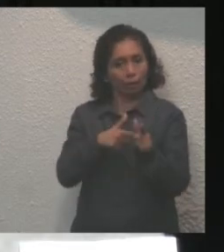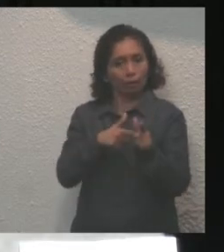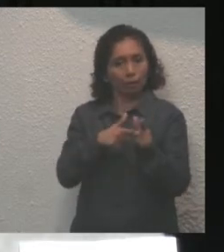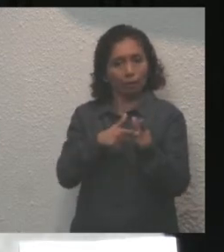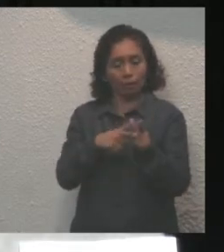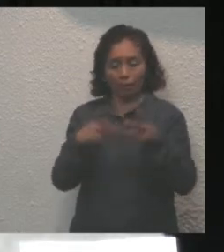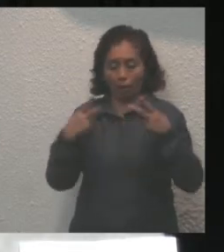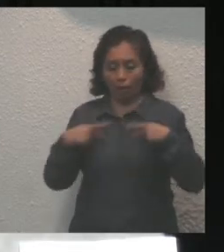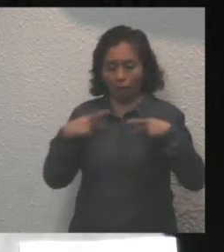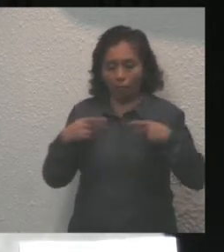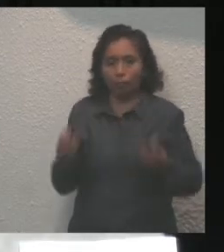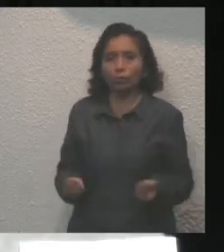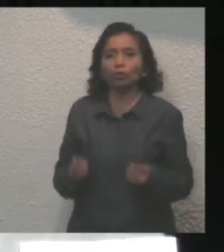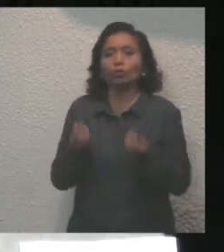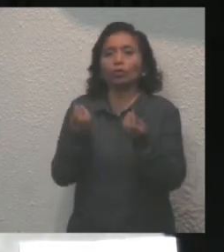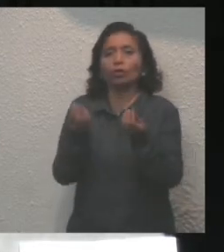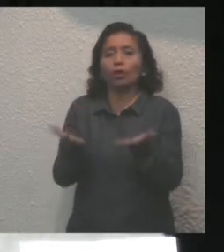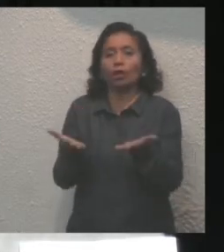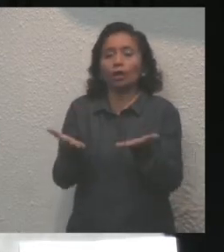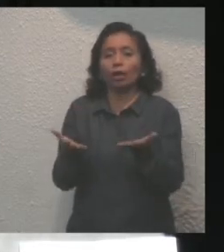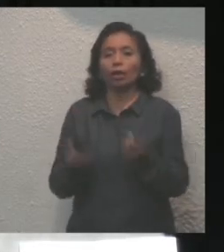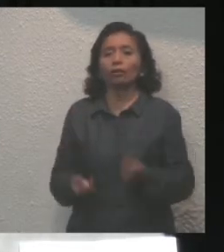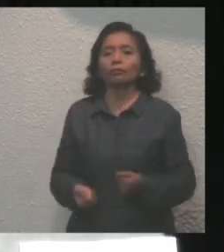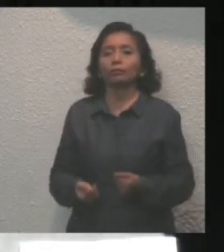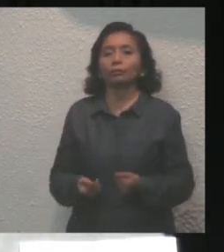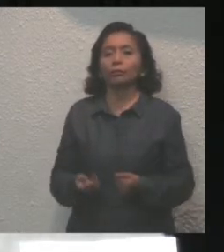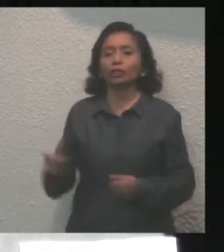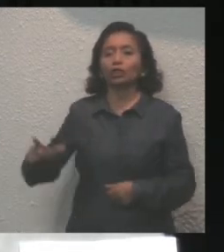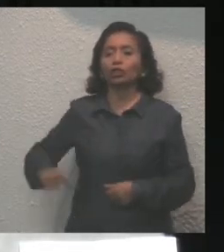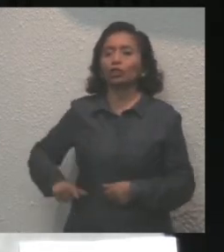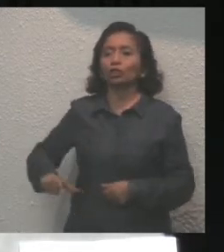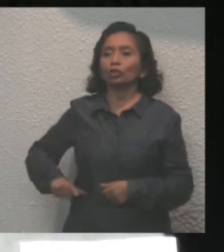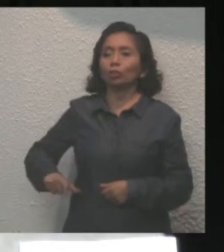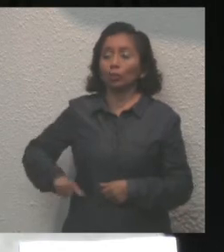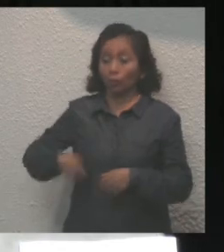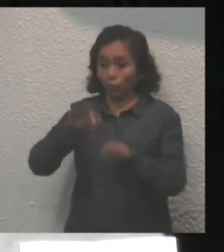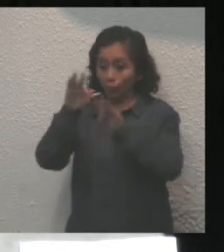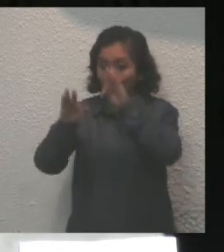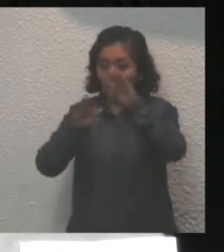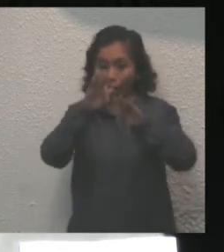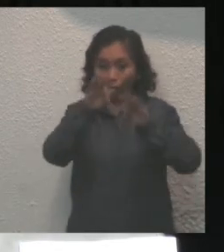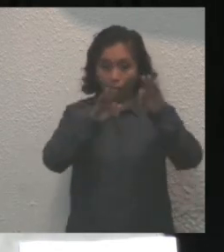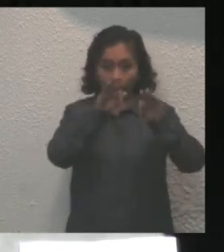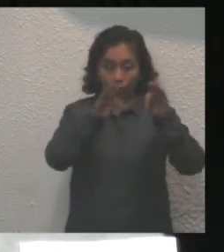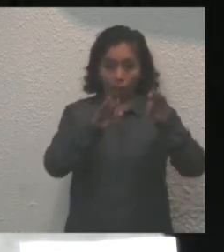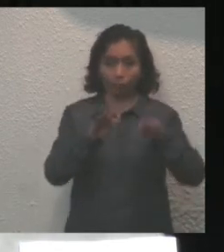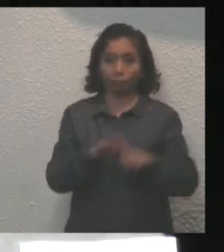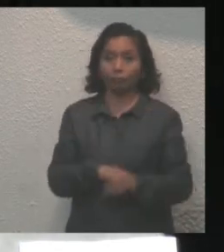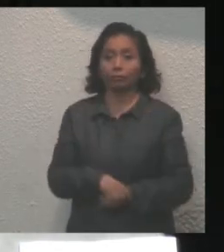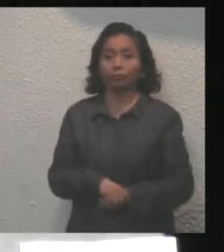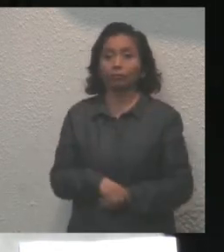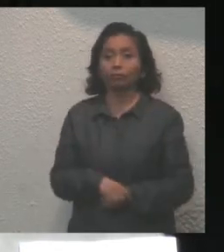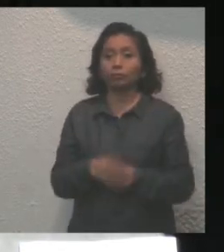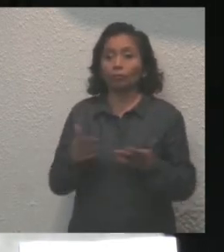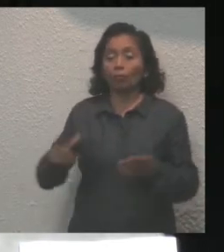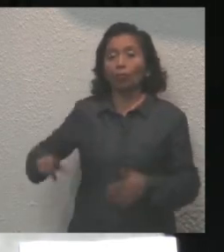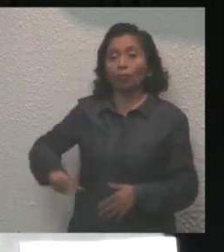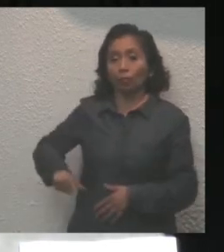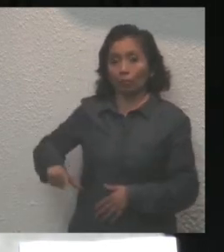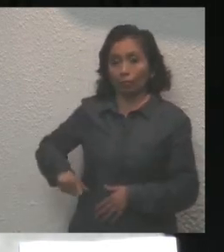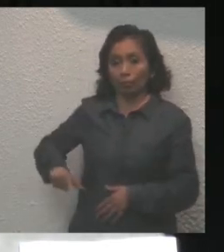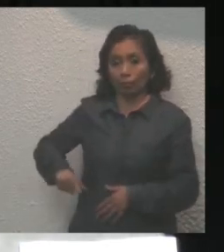los ciudadanos el funcionamiento del gobierno en atención a sus necesidades. Señor